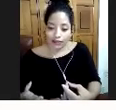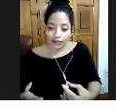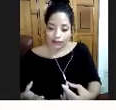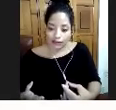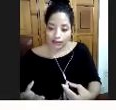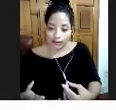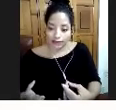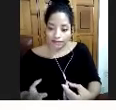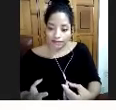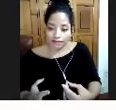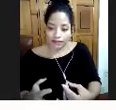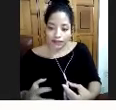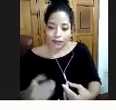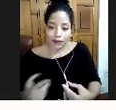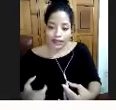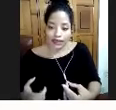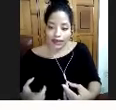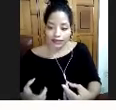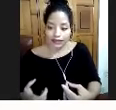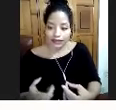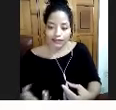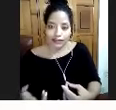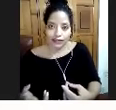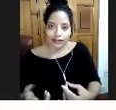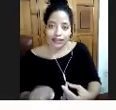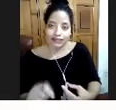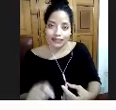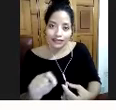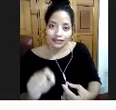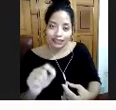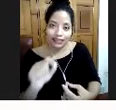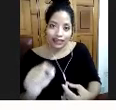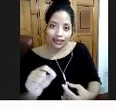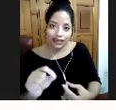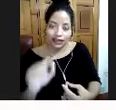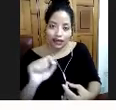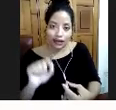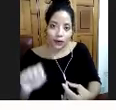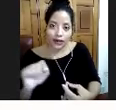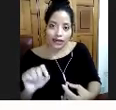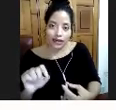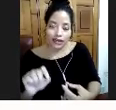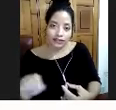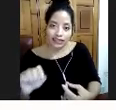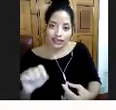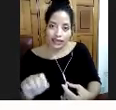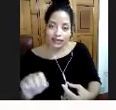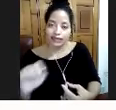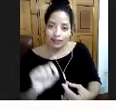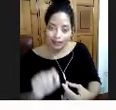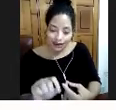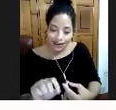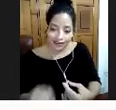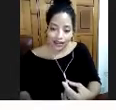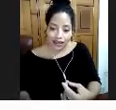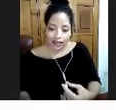personas desconocidas que pueden acceder a la videollamada si tienen la URL, si tienen el link, si tienen